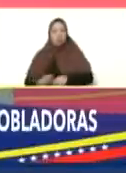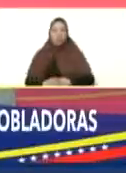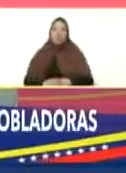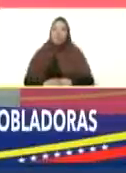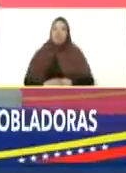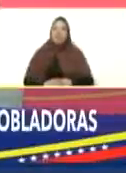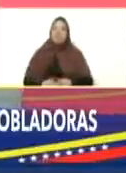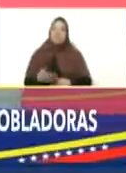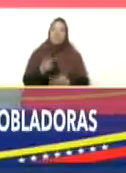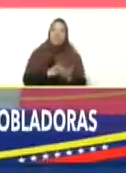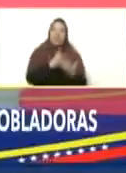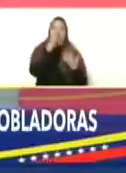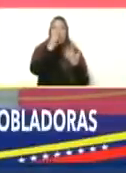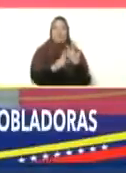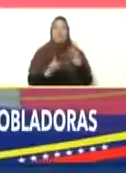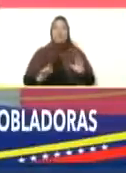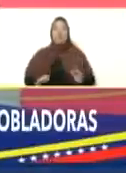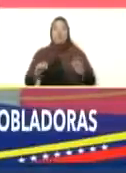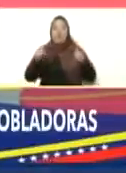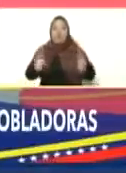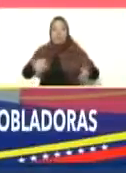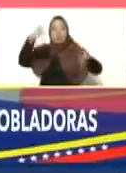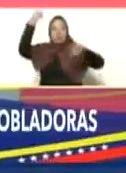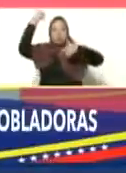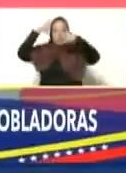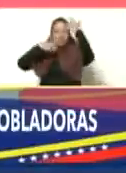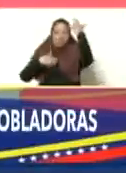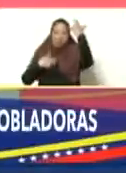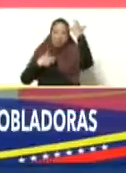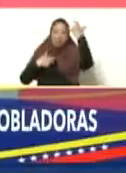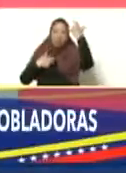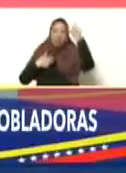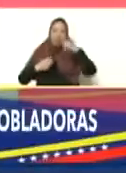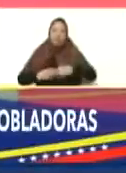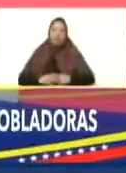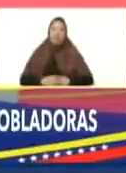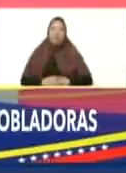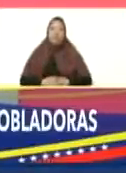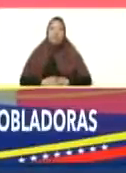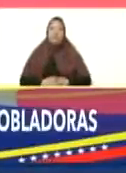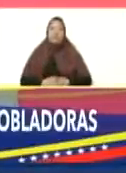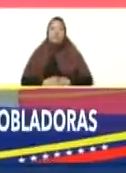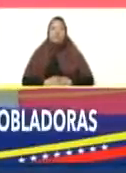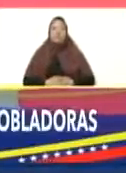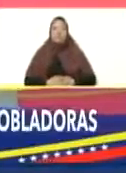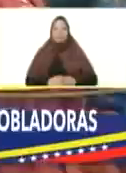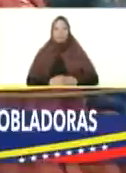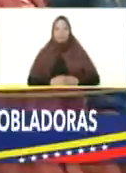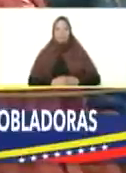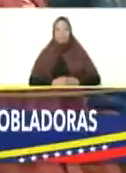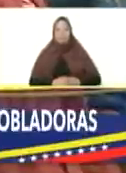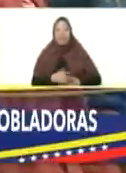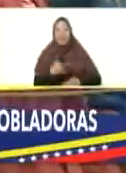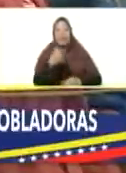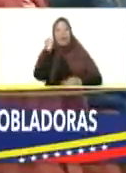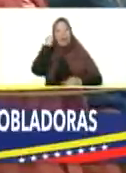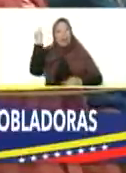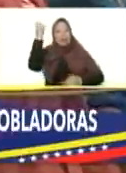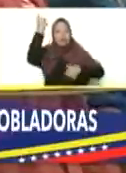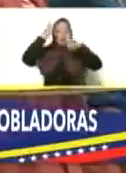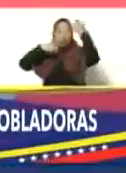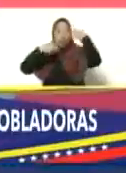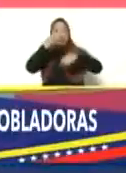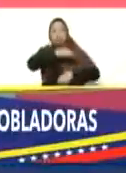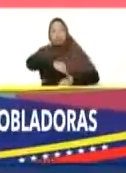en el proyecto original de chávez el proyecto original y el socialismo bolivariano en